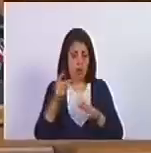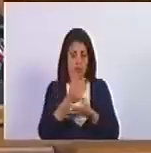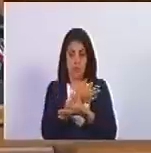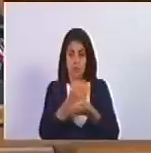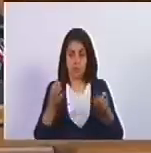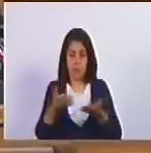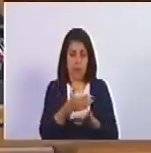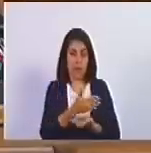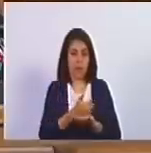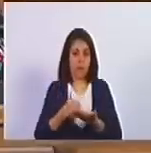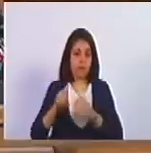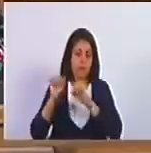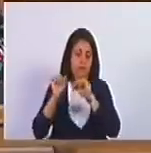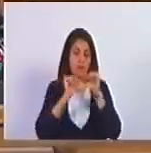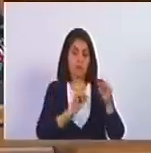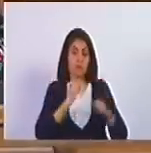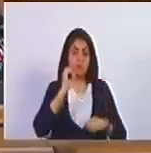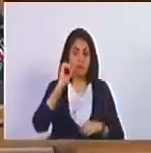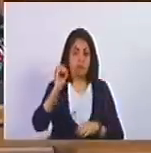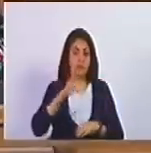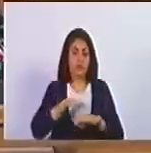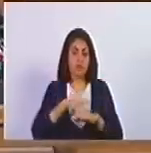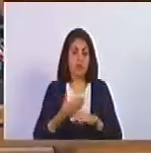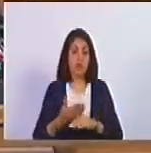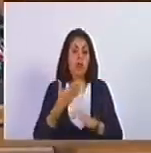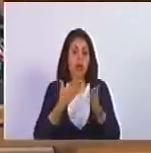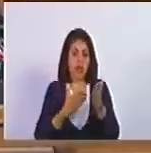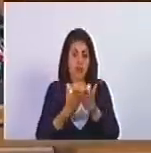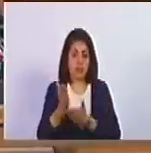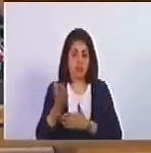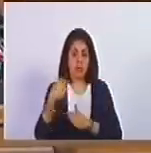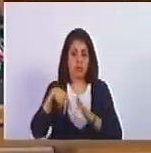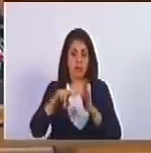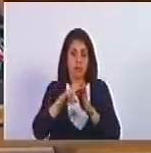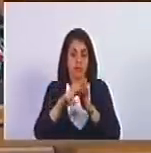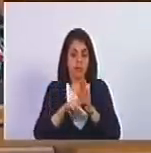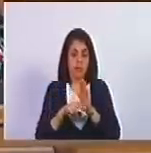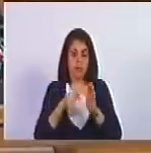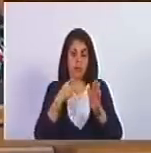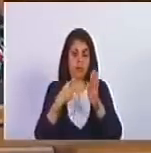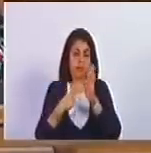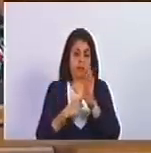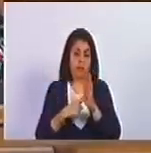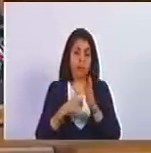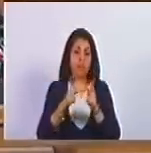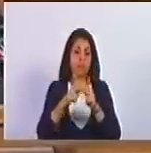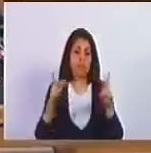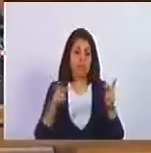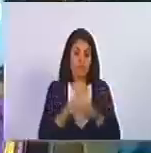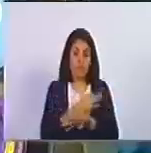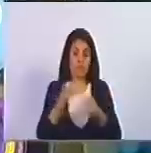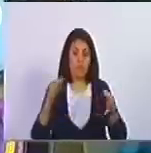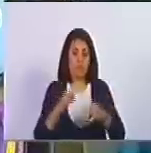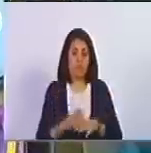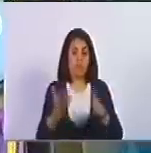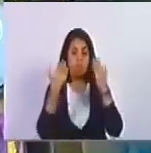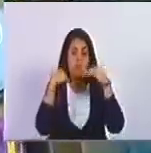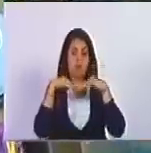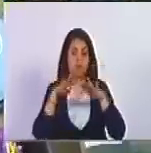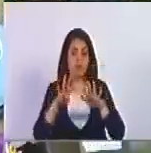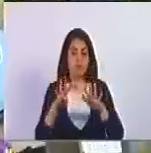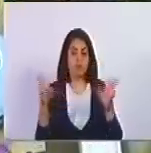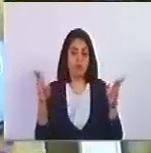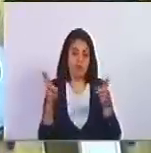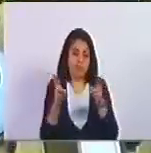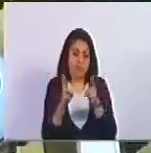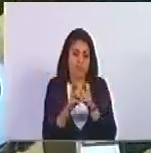la recaudación y evitar la evasión fiscal para hacer frente a las cargas públicas con una gestión más eficiente. 9.